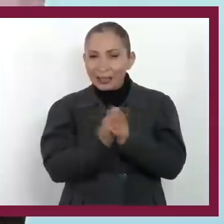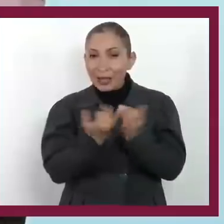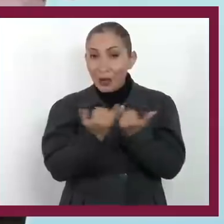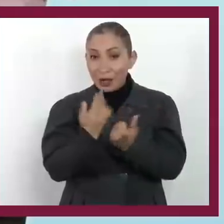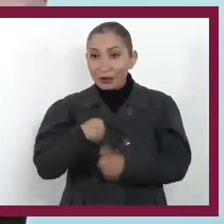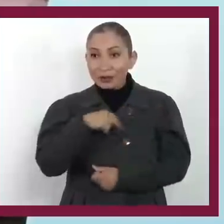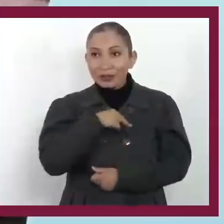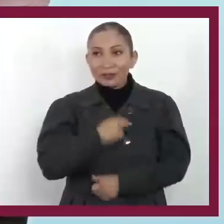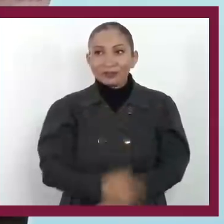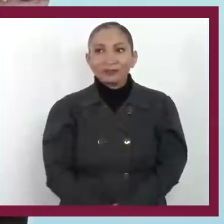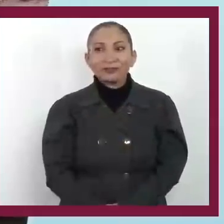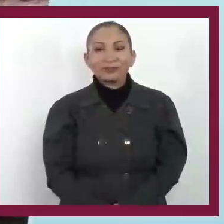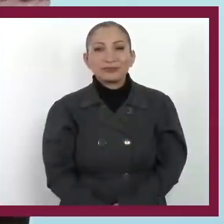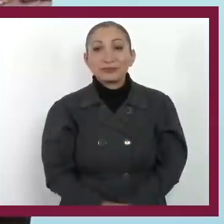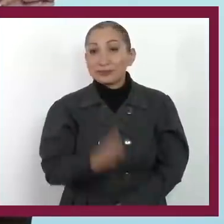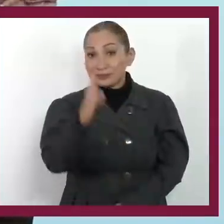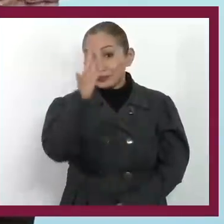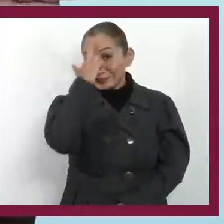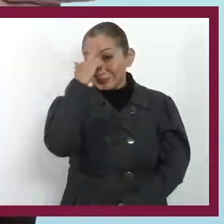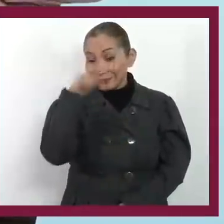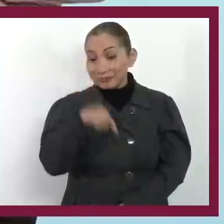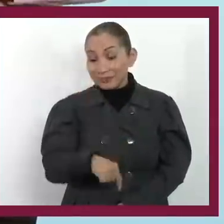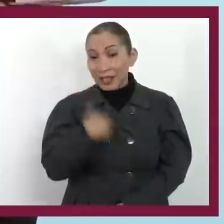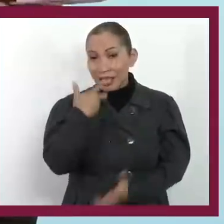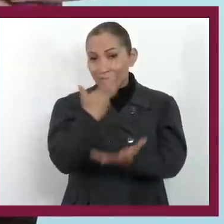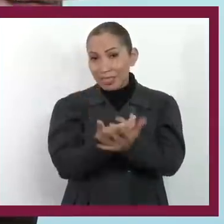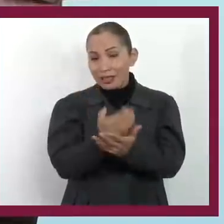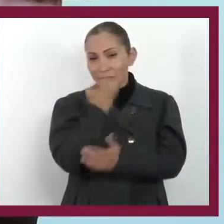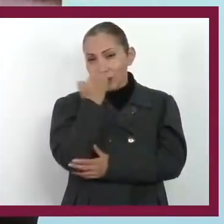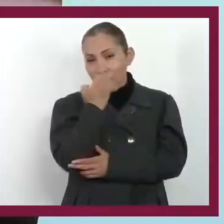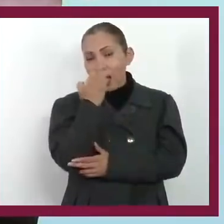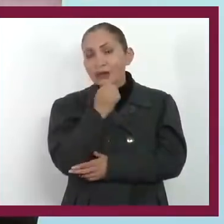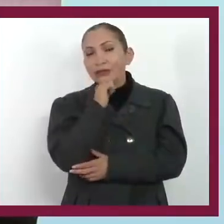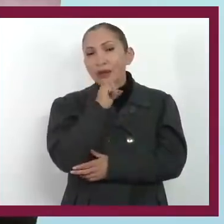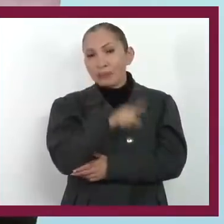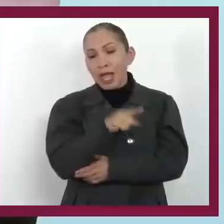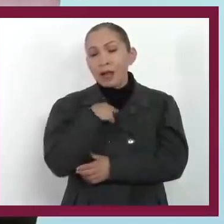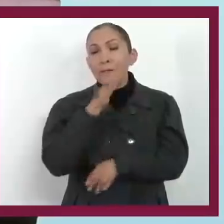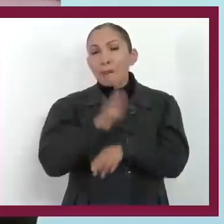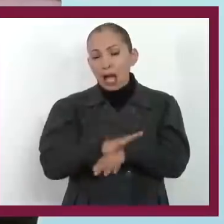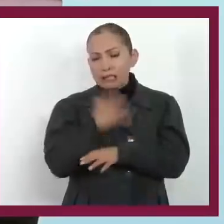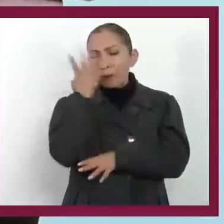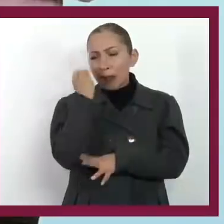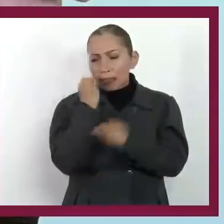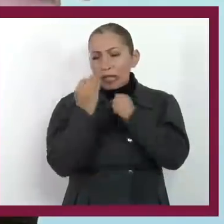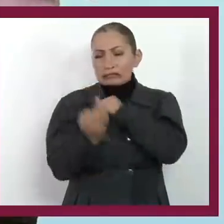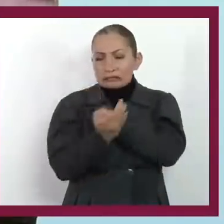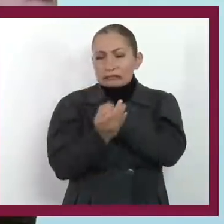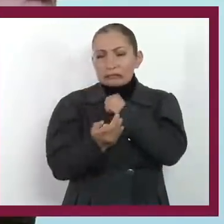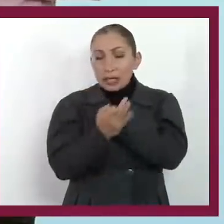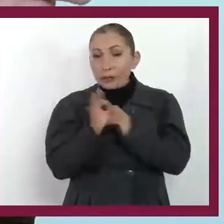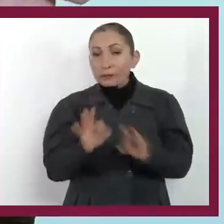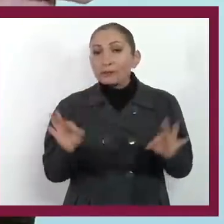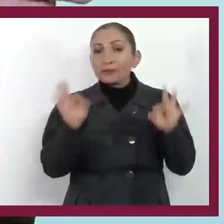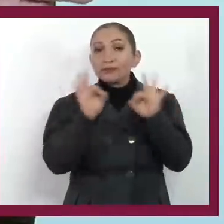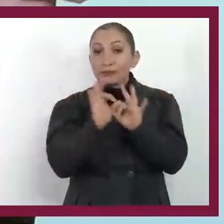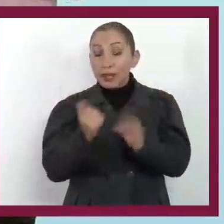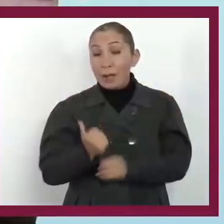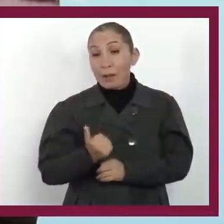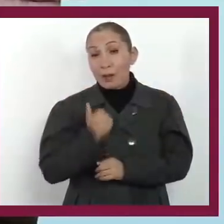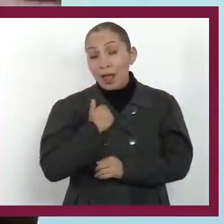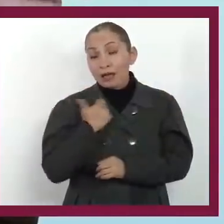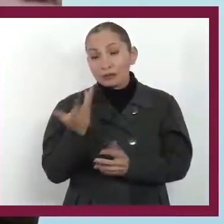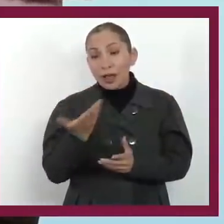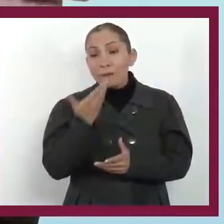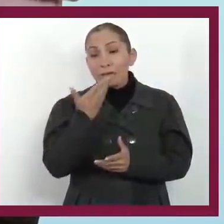como nosotros. Recuerden que en esta pausa escolar, además de reforzar los aprendizajes, es importante aprovechar